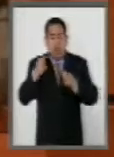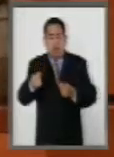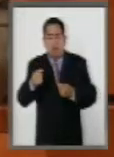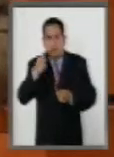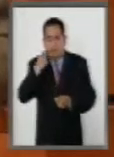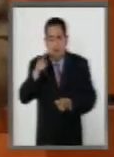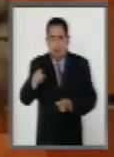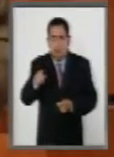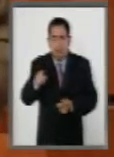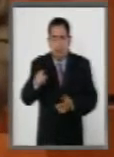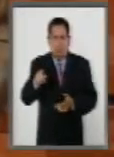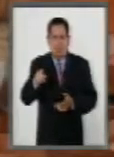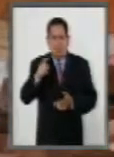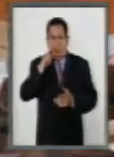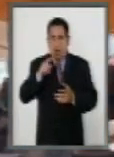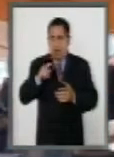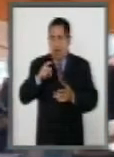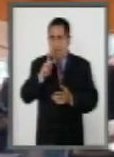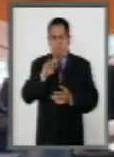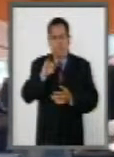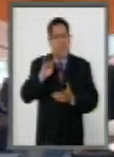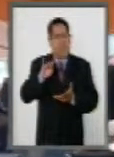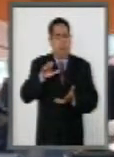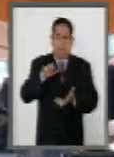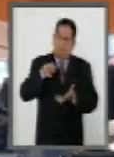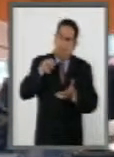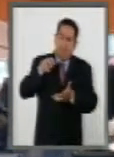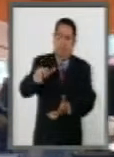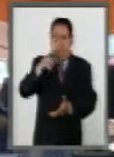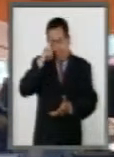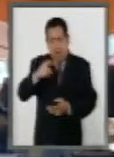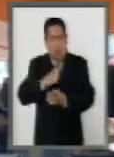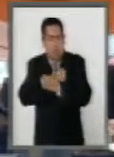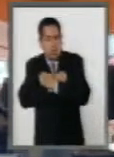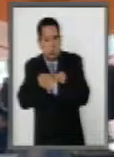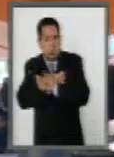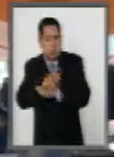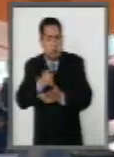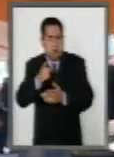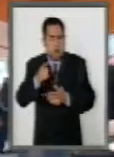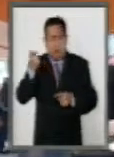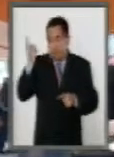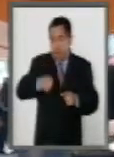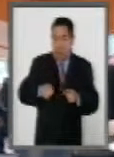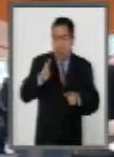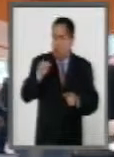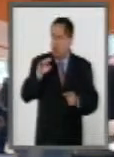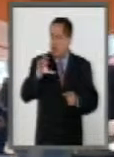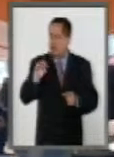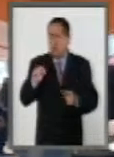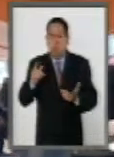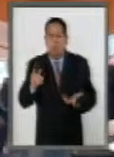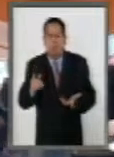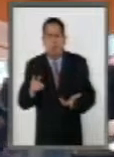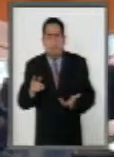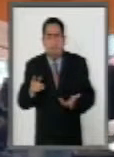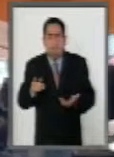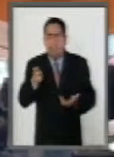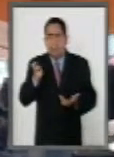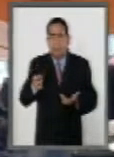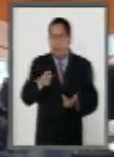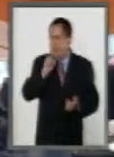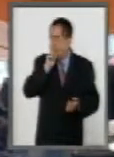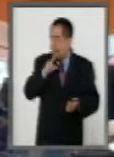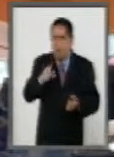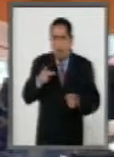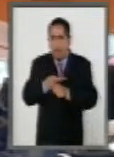del Producto Interno Bruto para la educación, como lo mandata la UNESCO, y eso